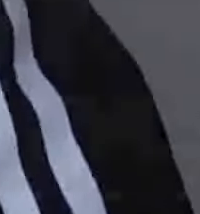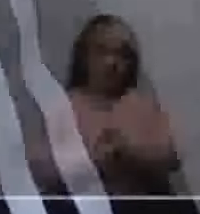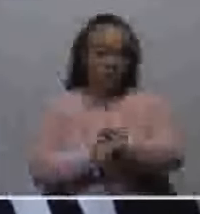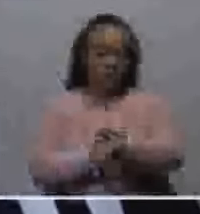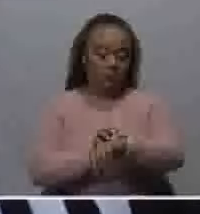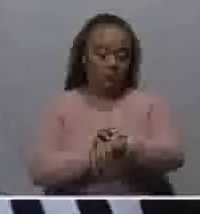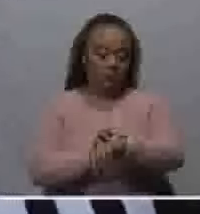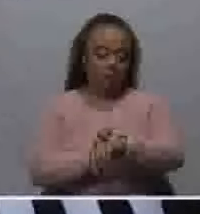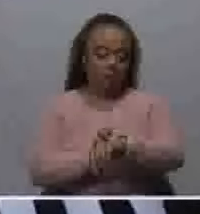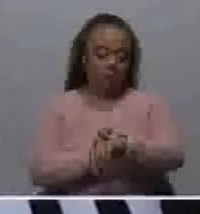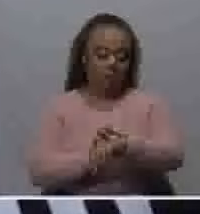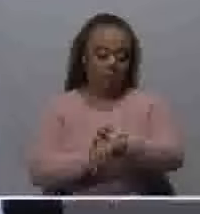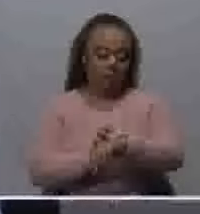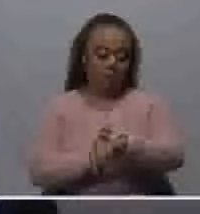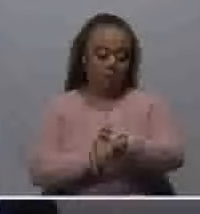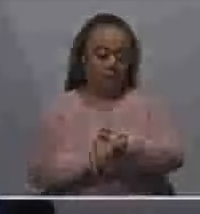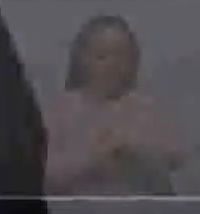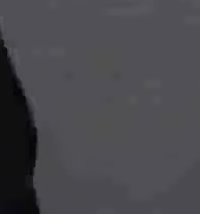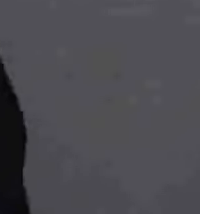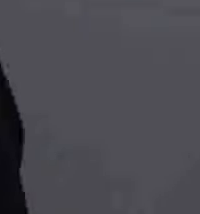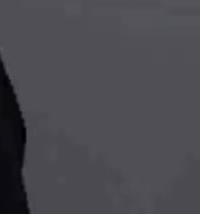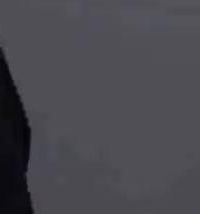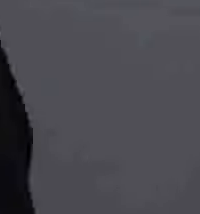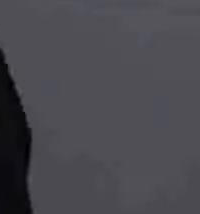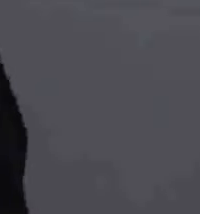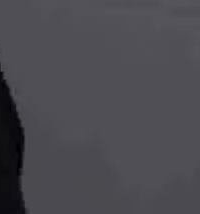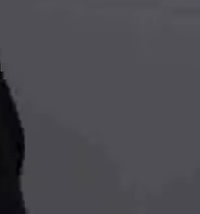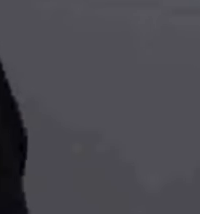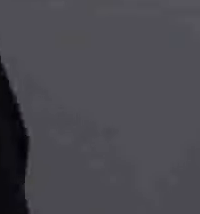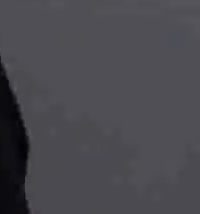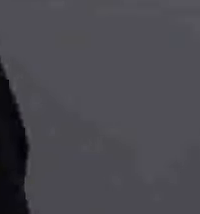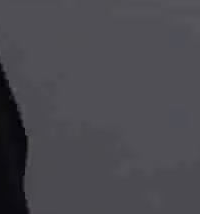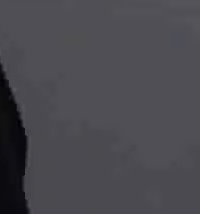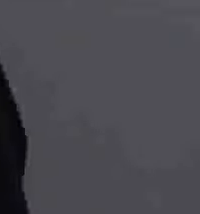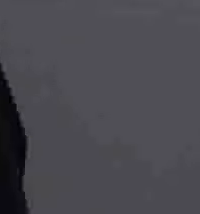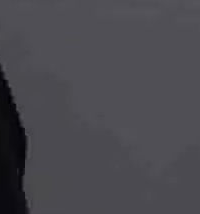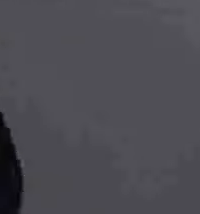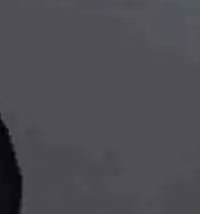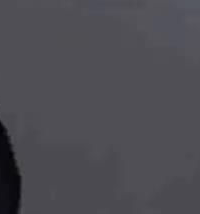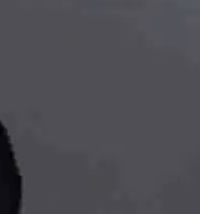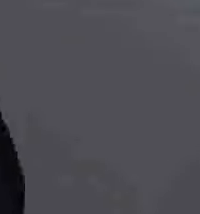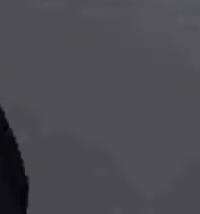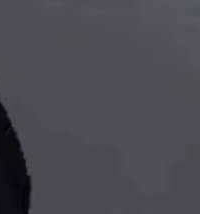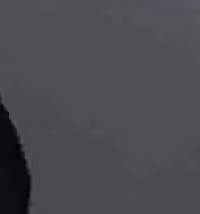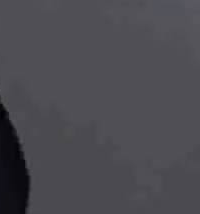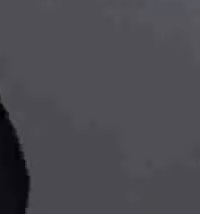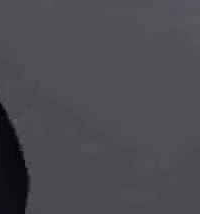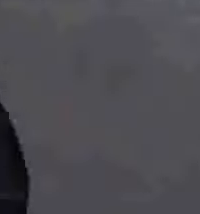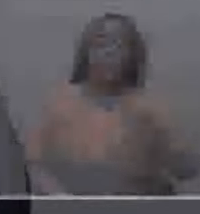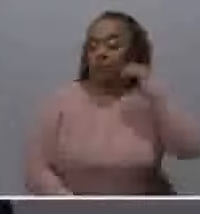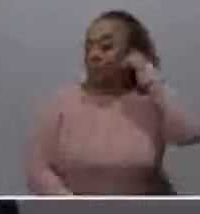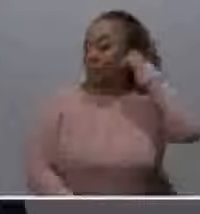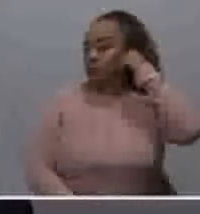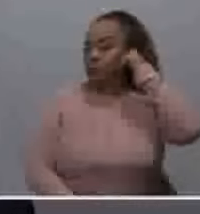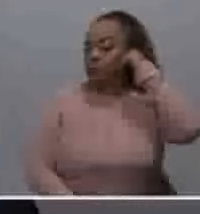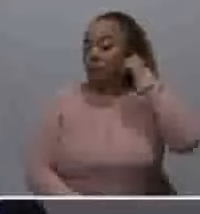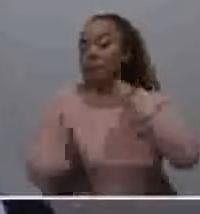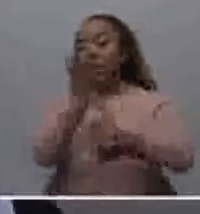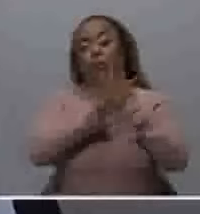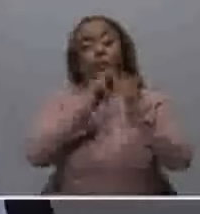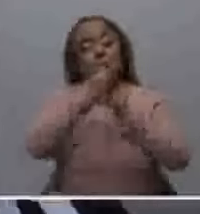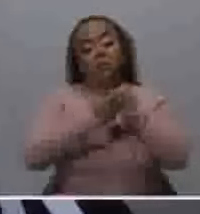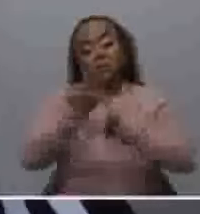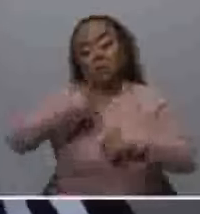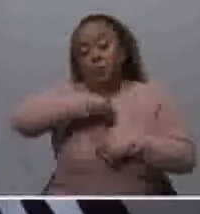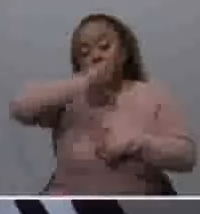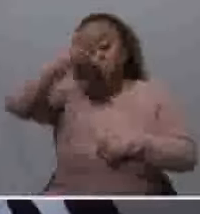Nos gustaría poder pasar de fase, nos gustaría poder crecer en la Copa América. Hay que tener tolerancia y paciencia. Alguna vez vamos a